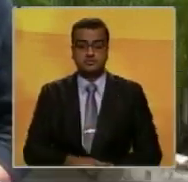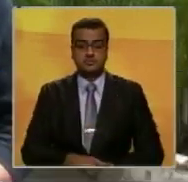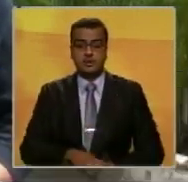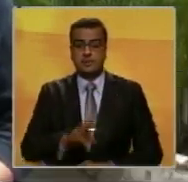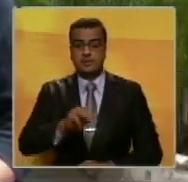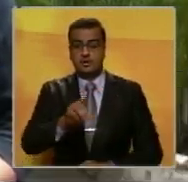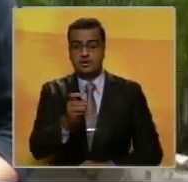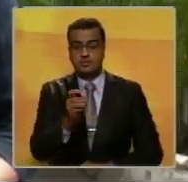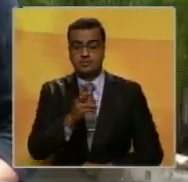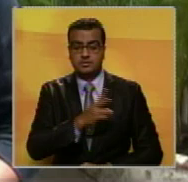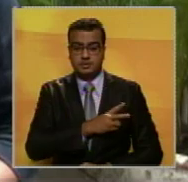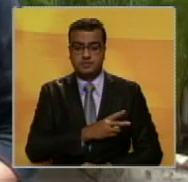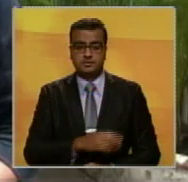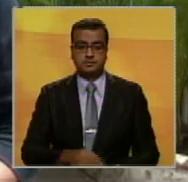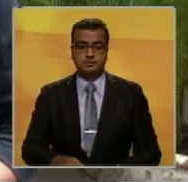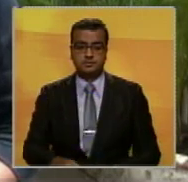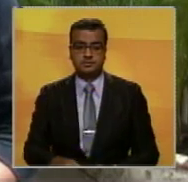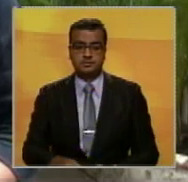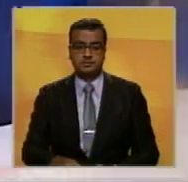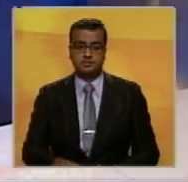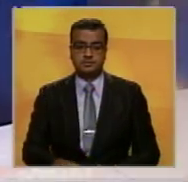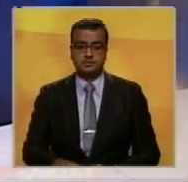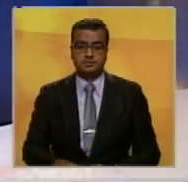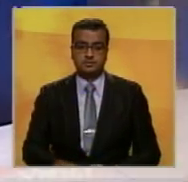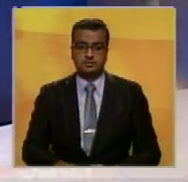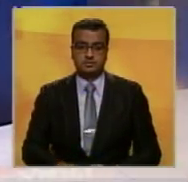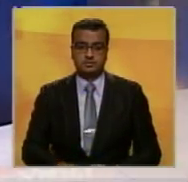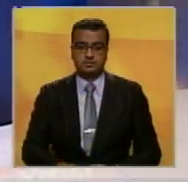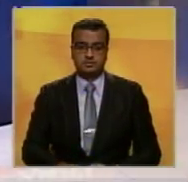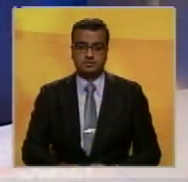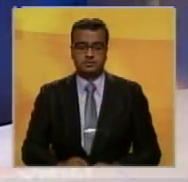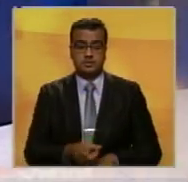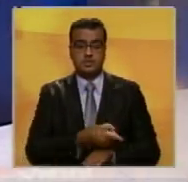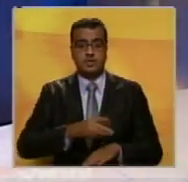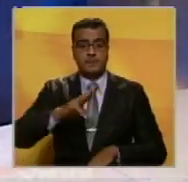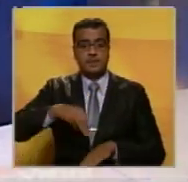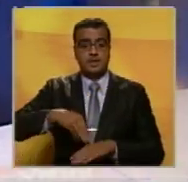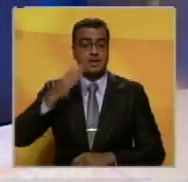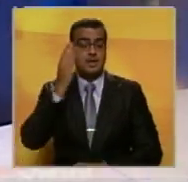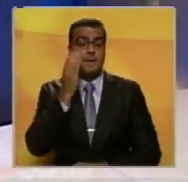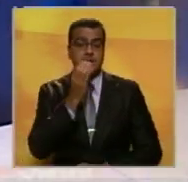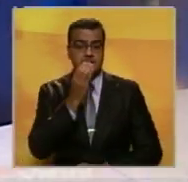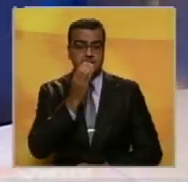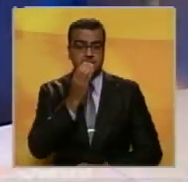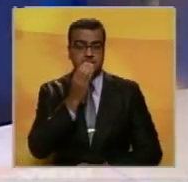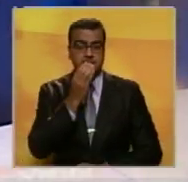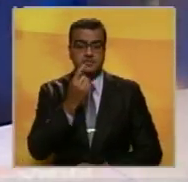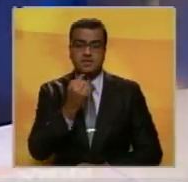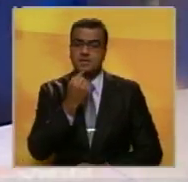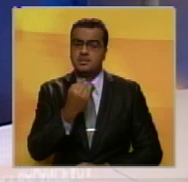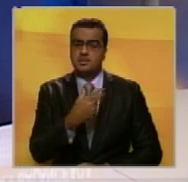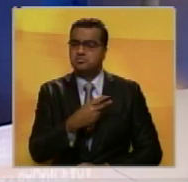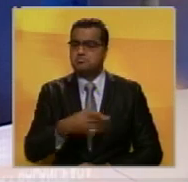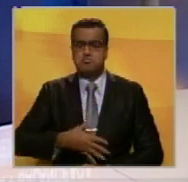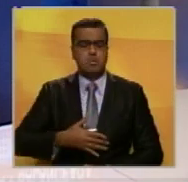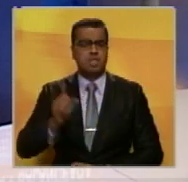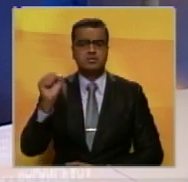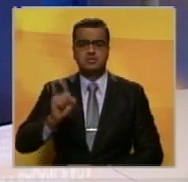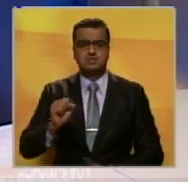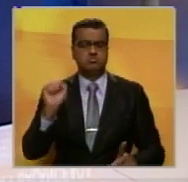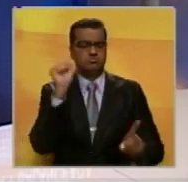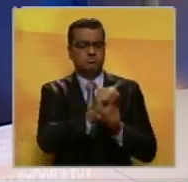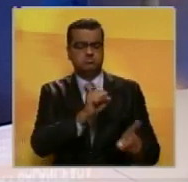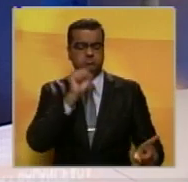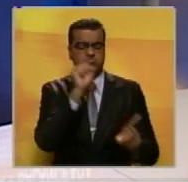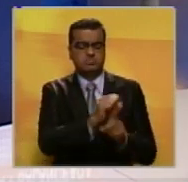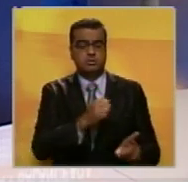En Táchira, Marina Iglot, Noticiero Venevisión. El gobernador del estado Miranda, Enrique Capriles Radonsky, calificó como inaceptable la agresión